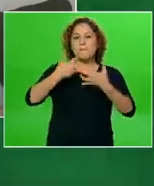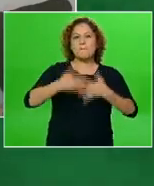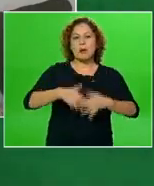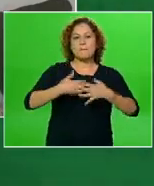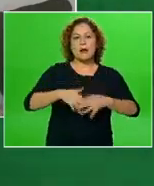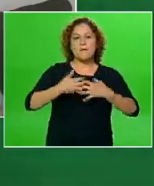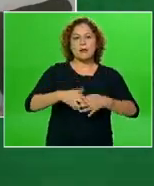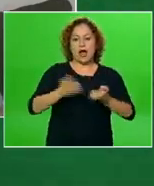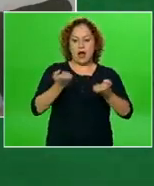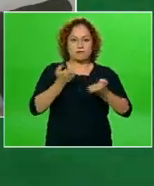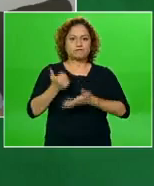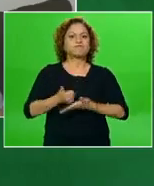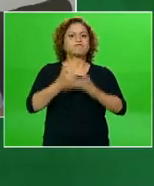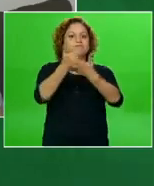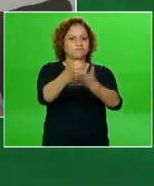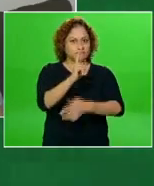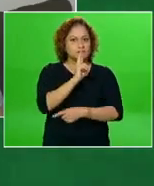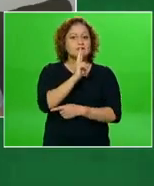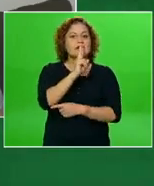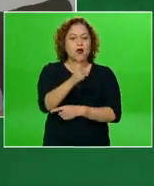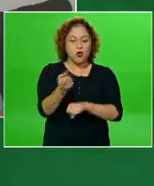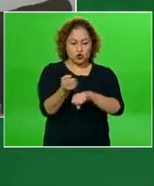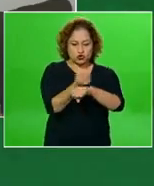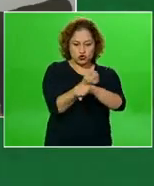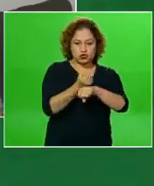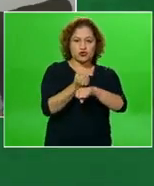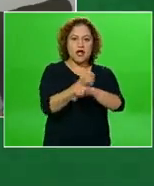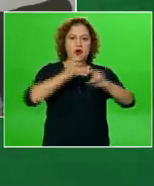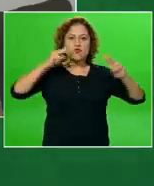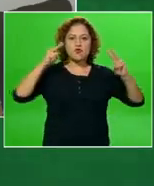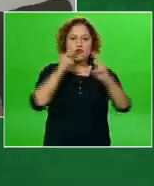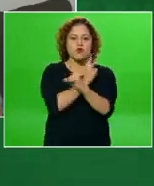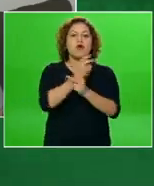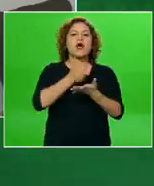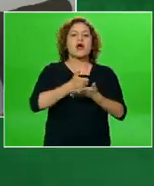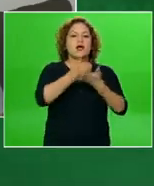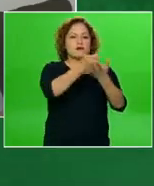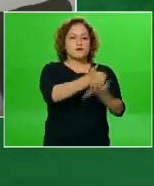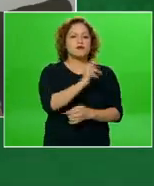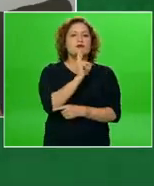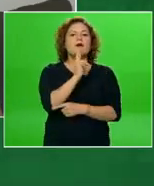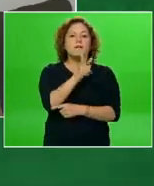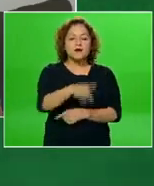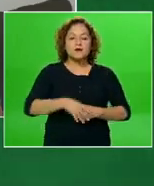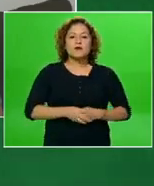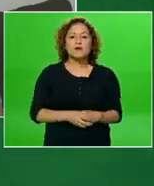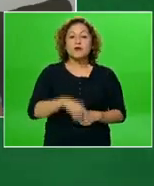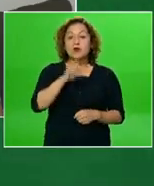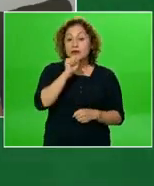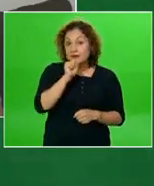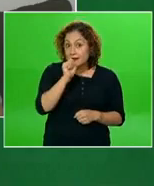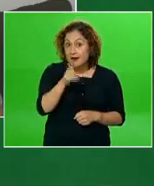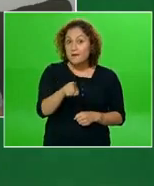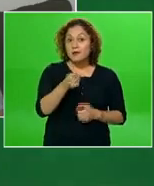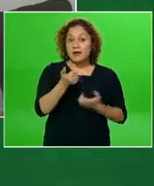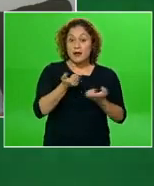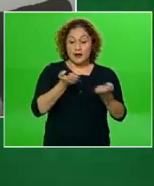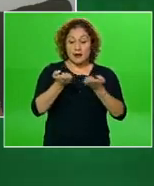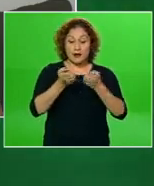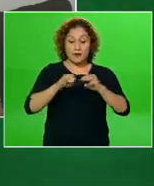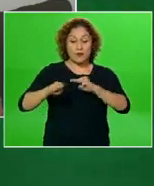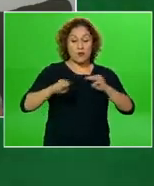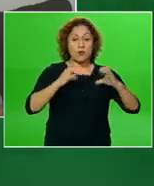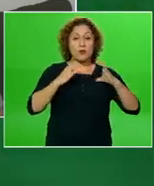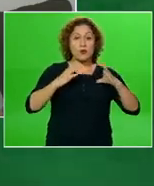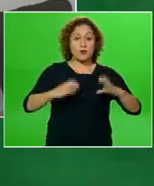esa glucosa en la sangre también viene ayudándonos en la prevención obviamente le